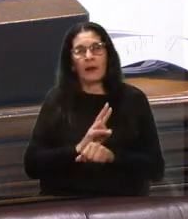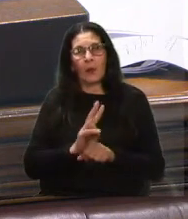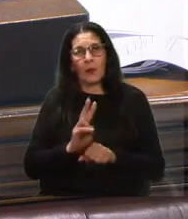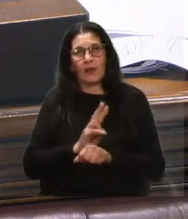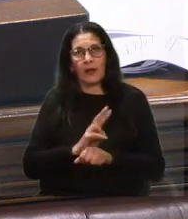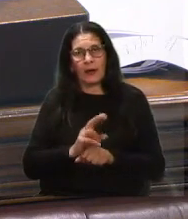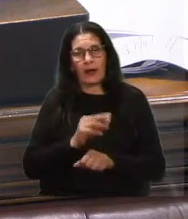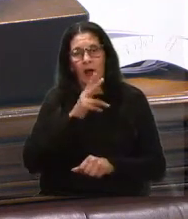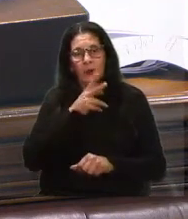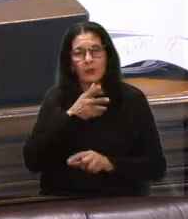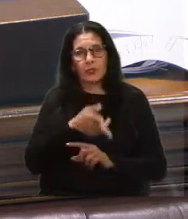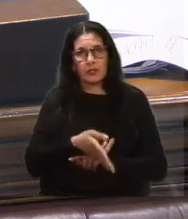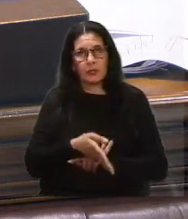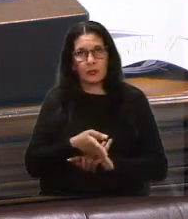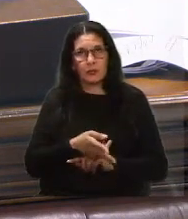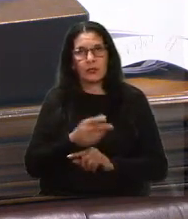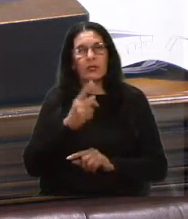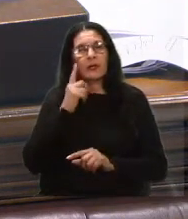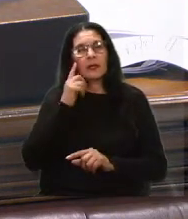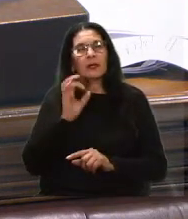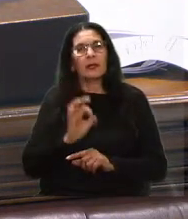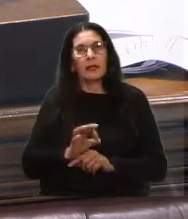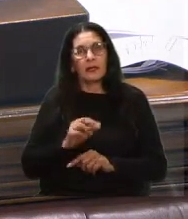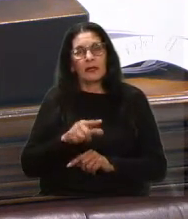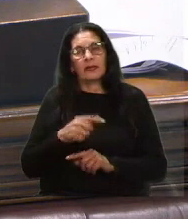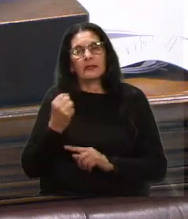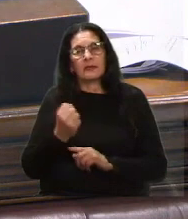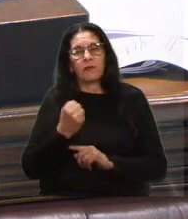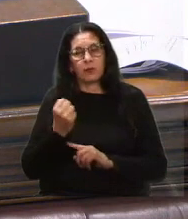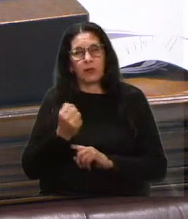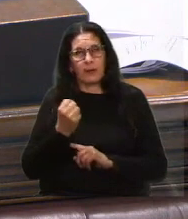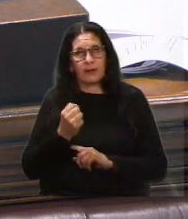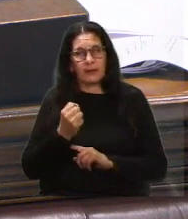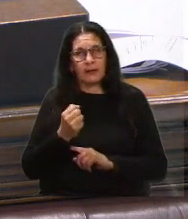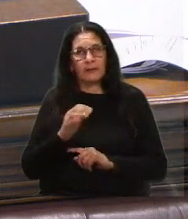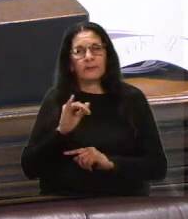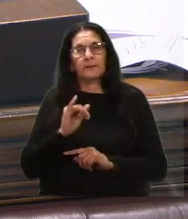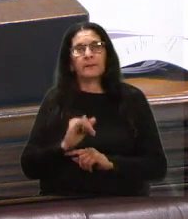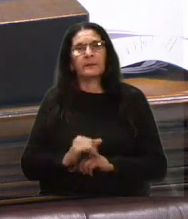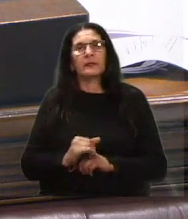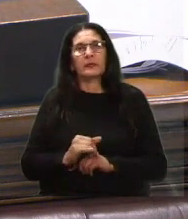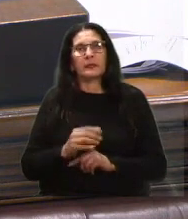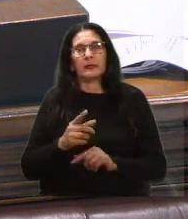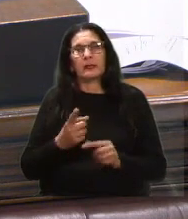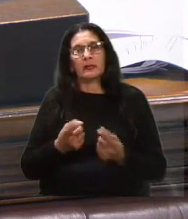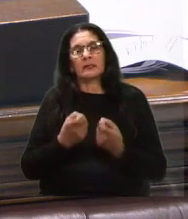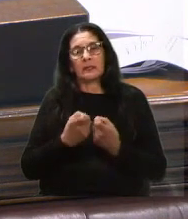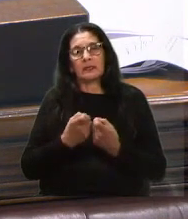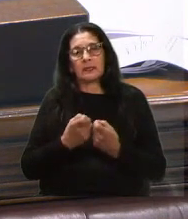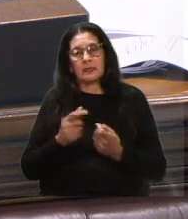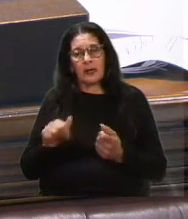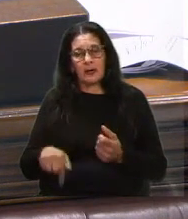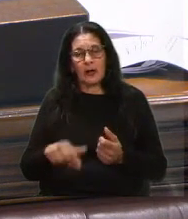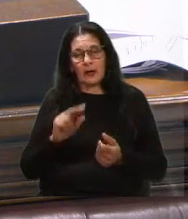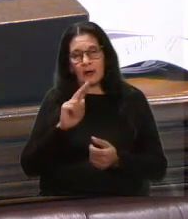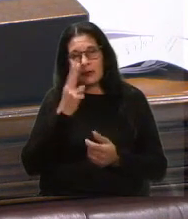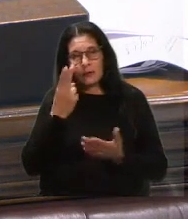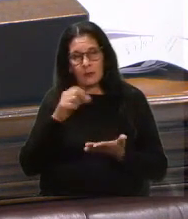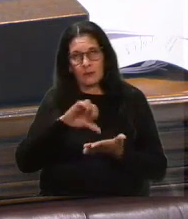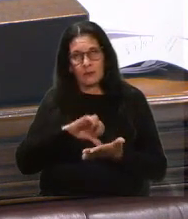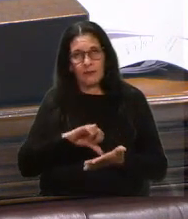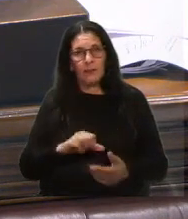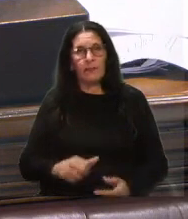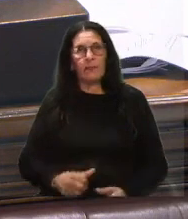cuidados de nuestros hijos que creemos que es algo fundamental y que y necesario en nuestro país